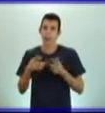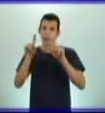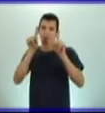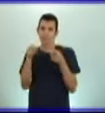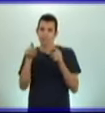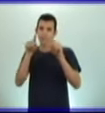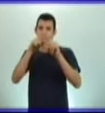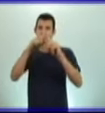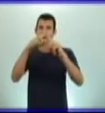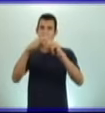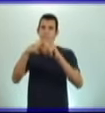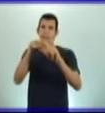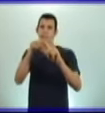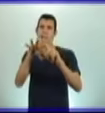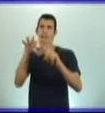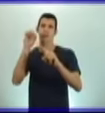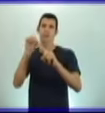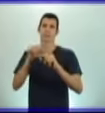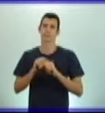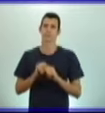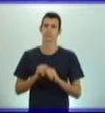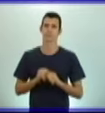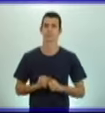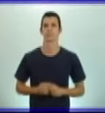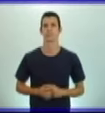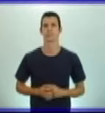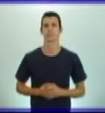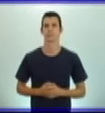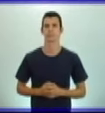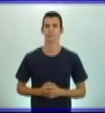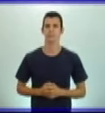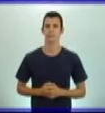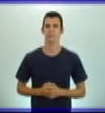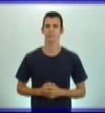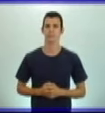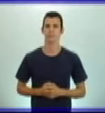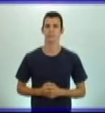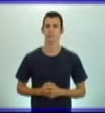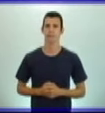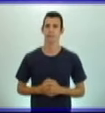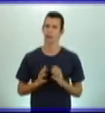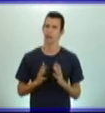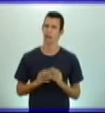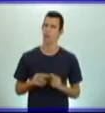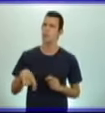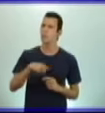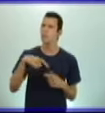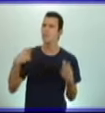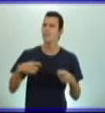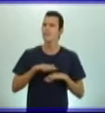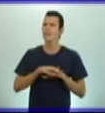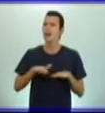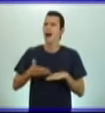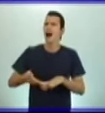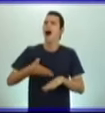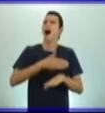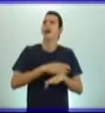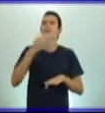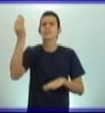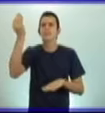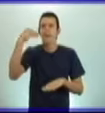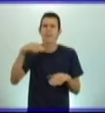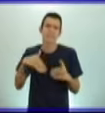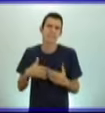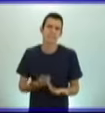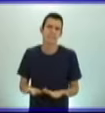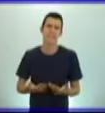otros asistentes matemáticos. Ahora, ¿qué debes saber para afrontar esta unidad? Es importante que sepas identificar